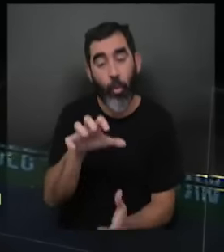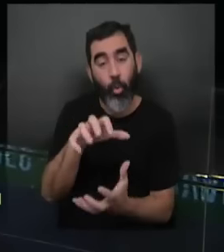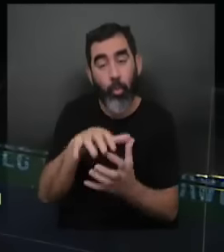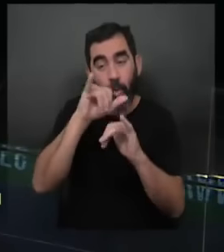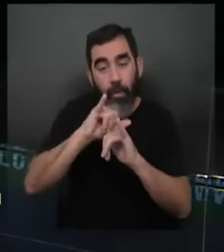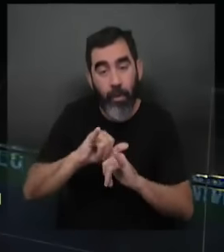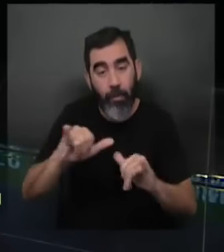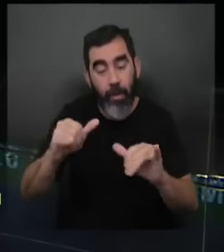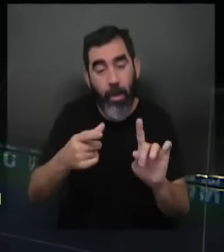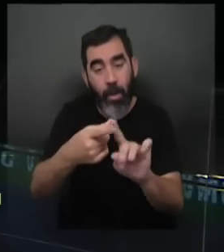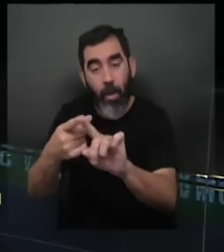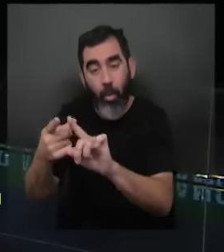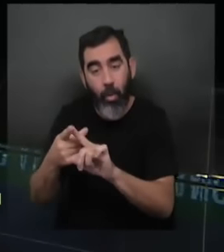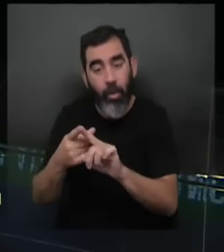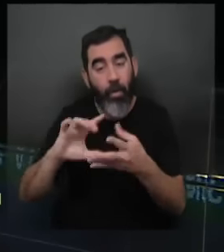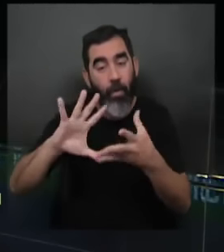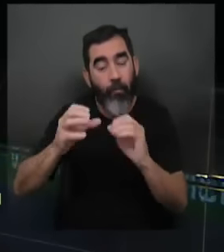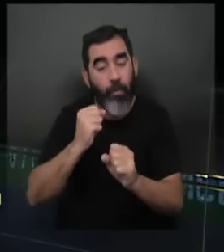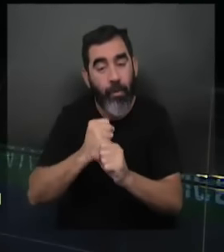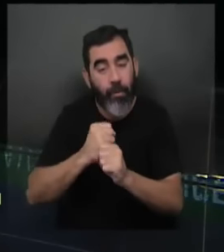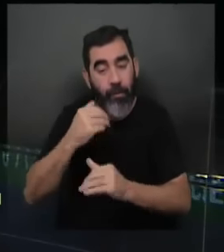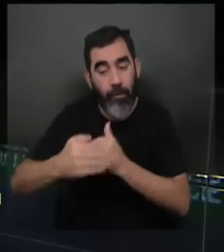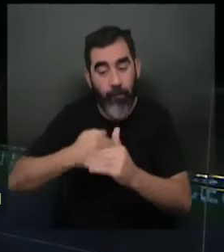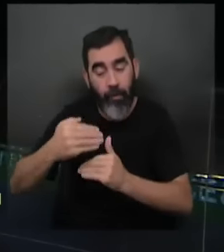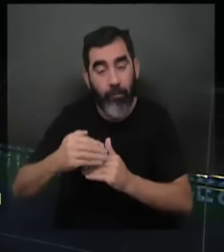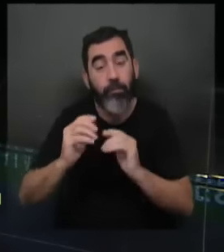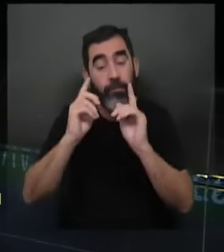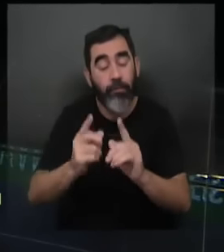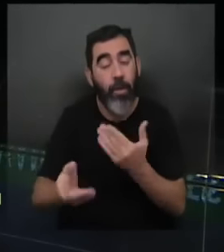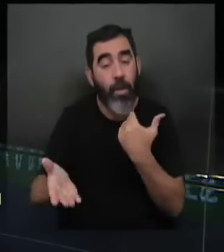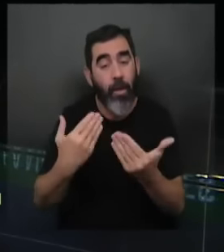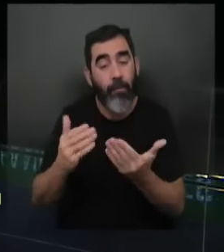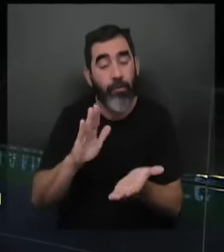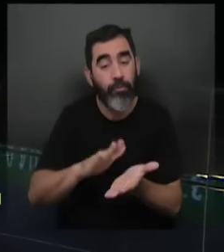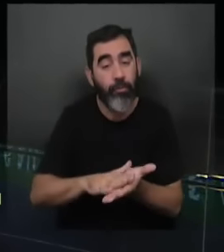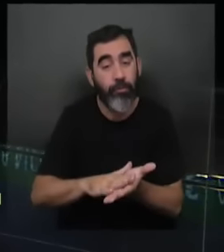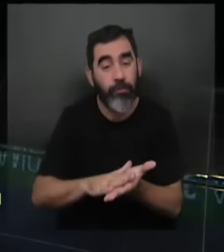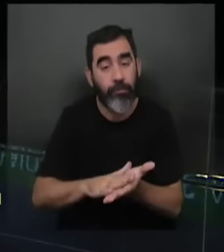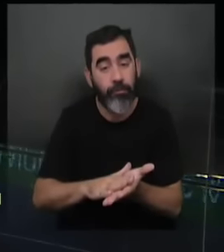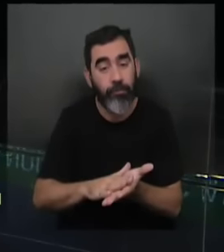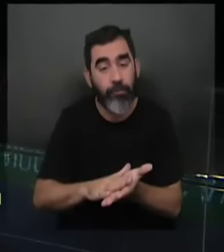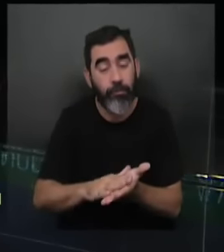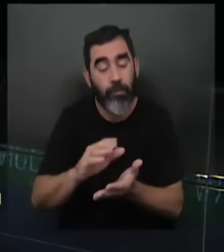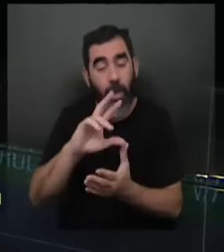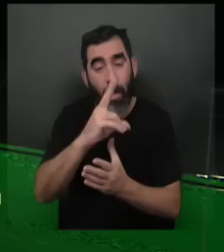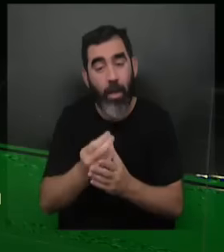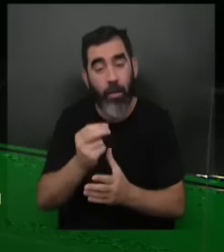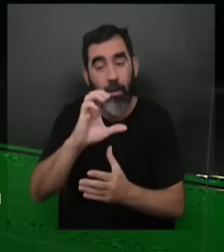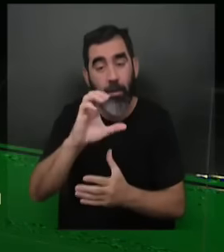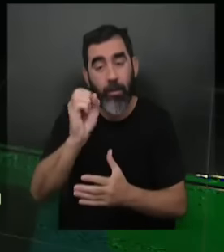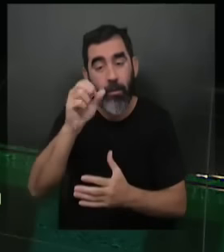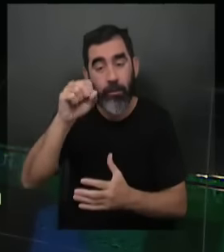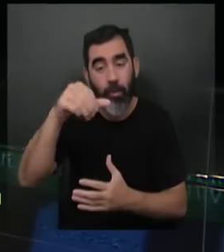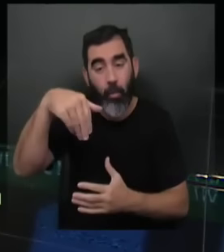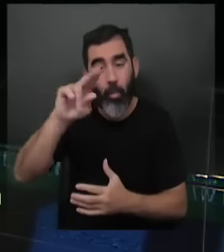campaña y acordaron las principales líneas de trabajo también vamos a estar hablando de del casmu porque Bueno una